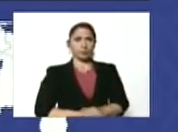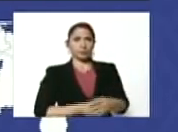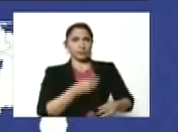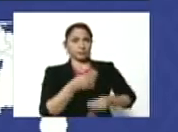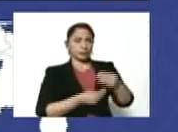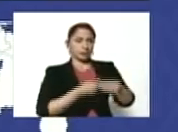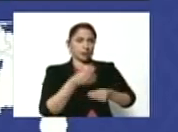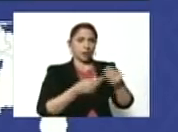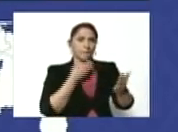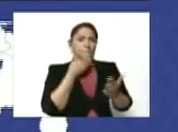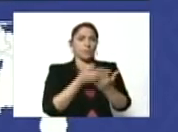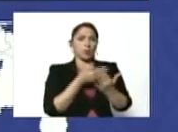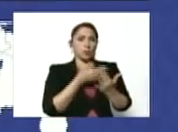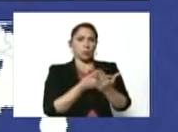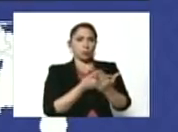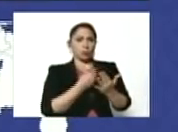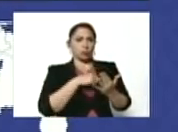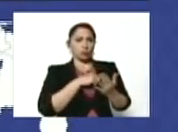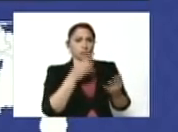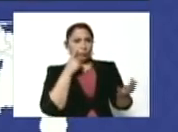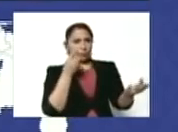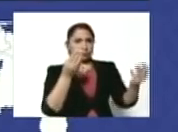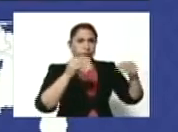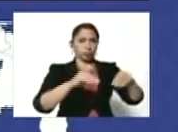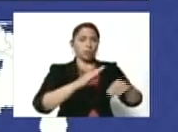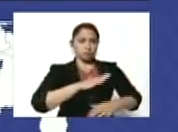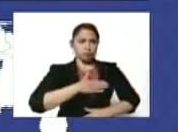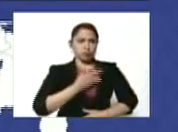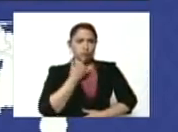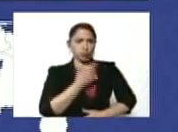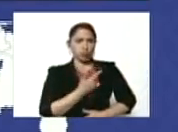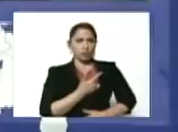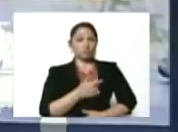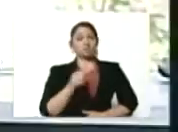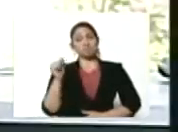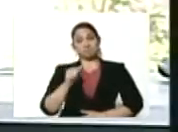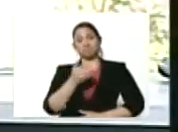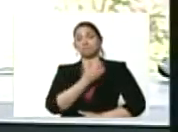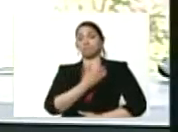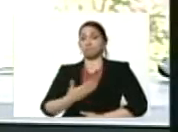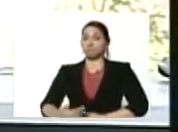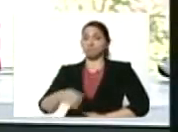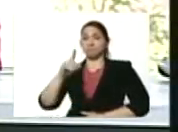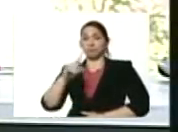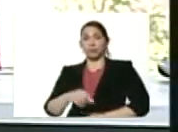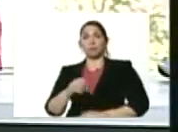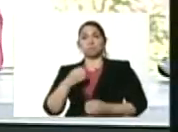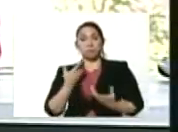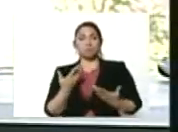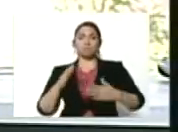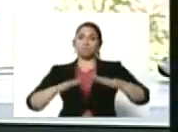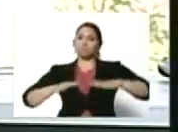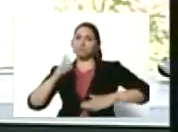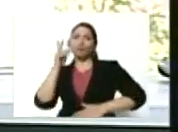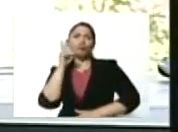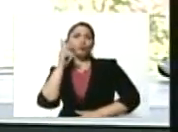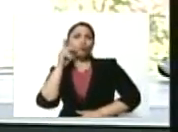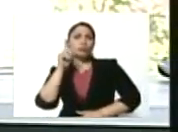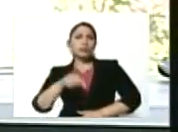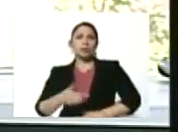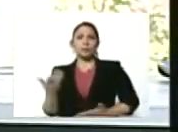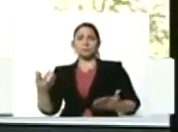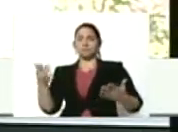hemos propuesto hoy. Es lo que puedo decirle, presidente. Bueno, así será, al son del guaguancó.